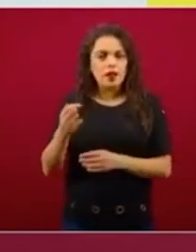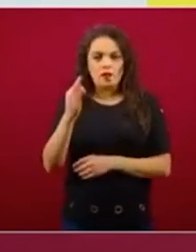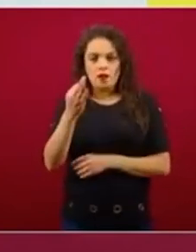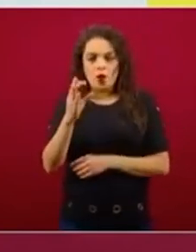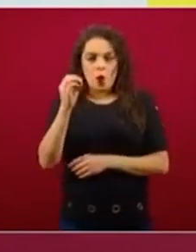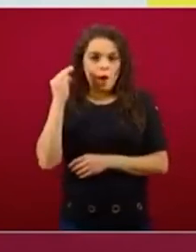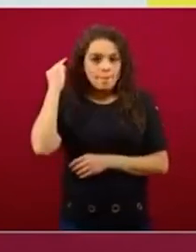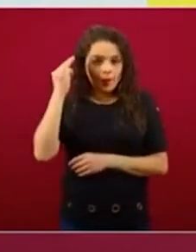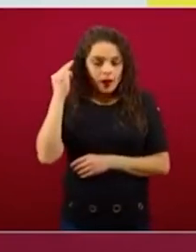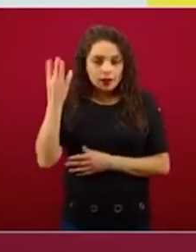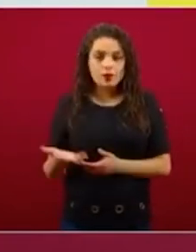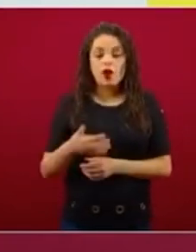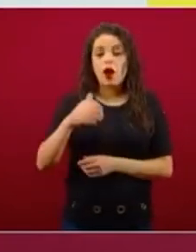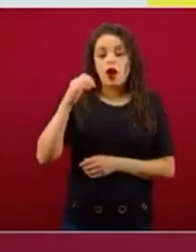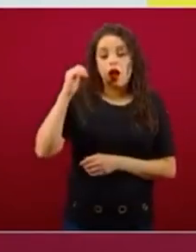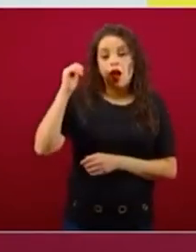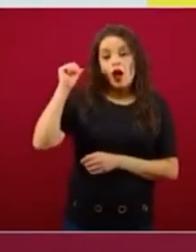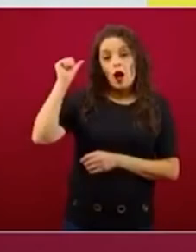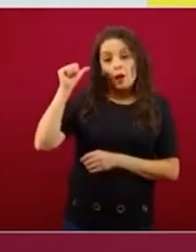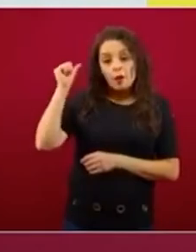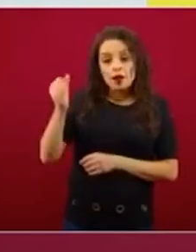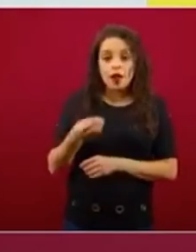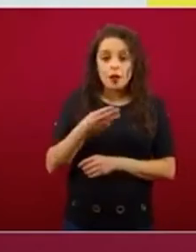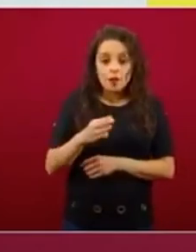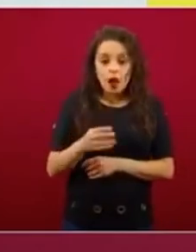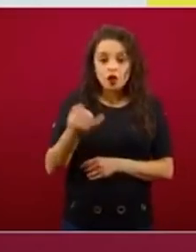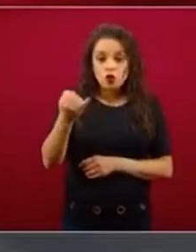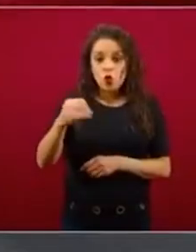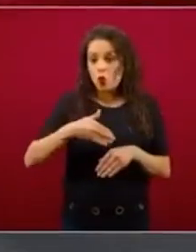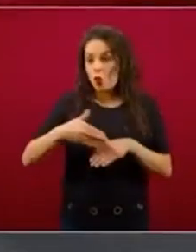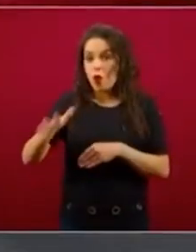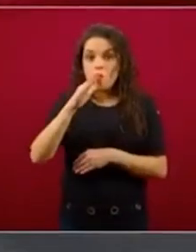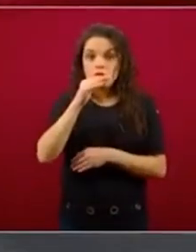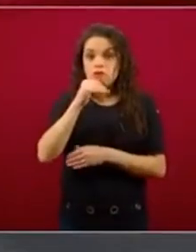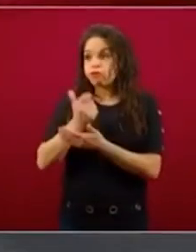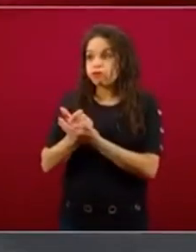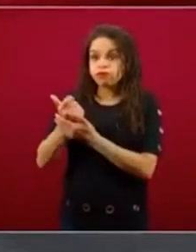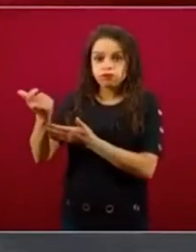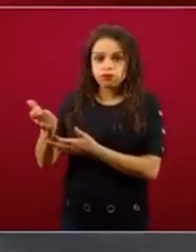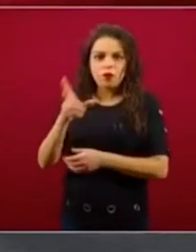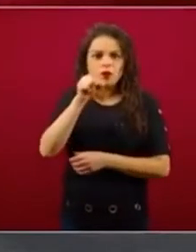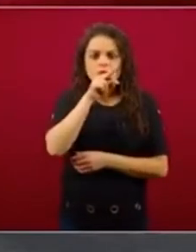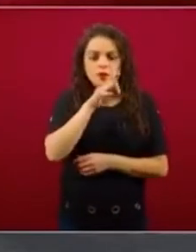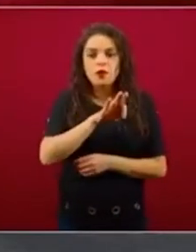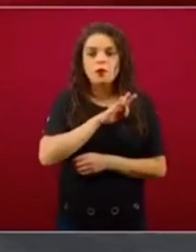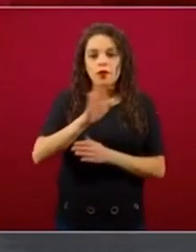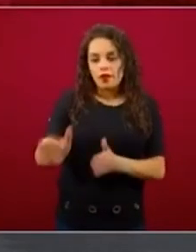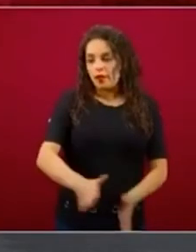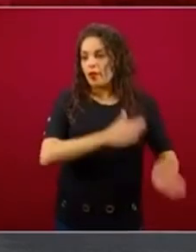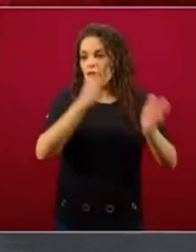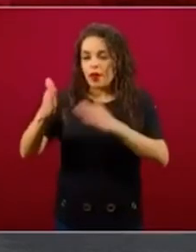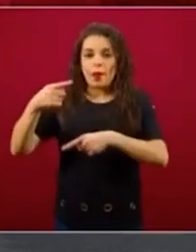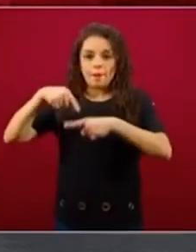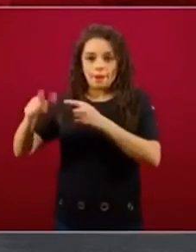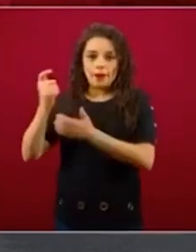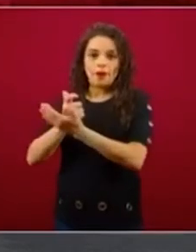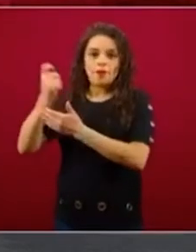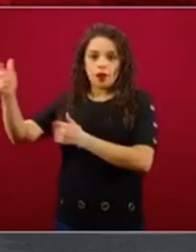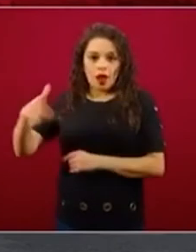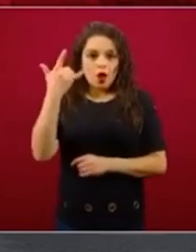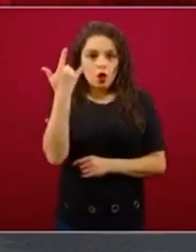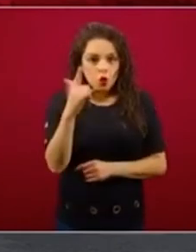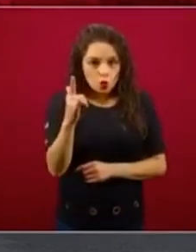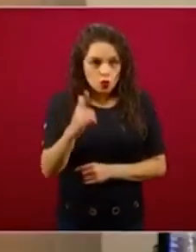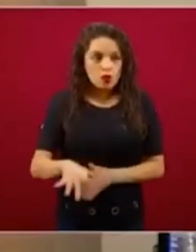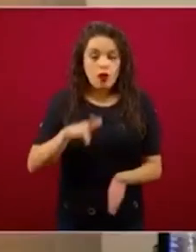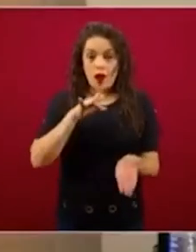hacerlos en abril mayo junio no se preocupen y que pueden darlo seguir en julio y los jóvenes obtienen este apoyo de manera